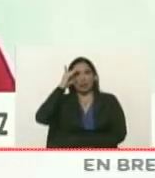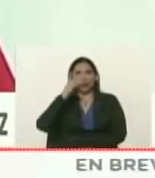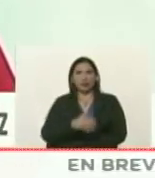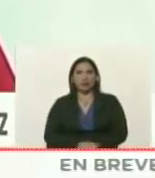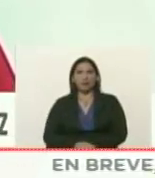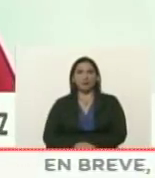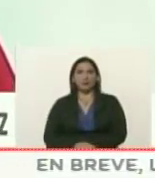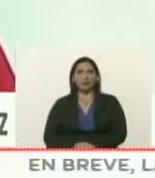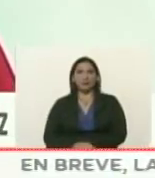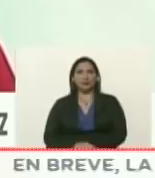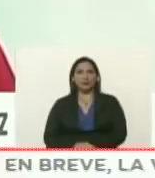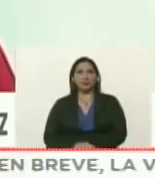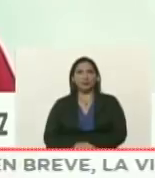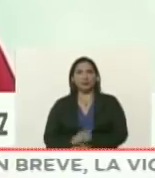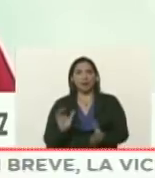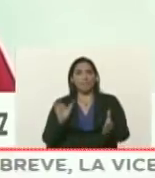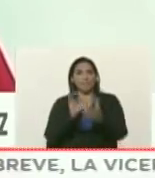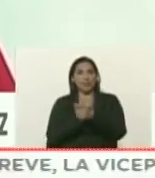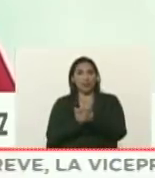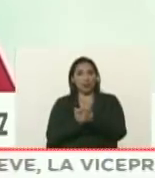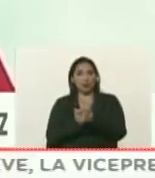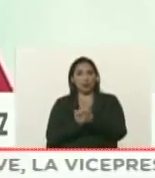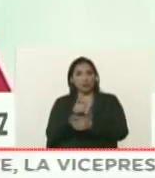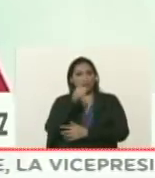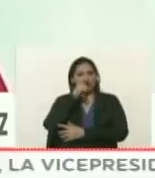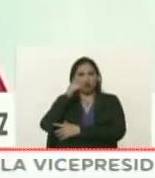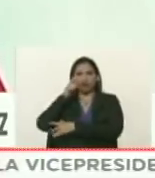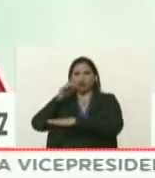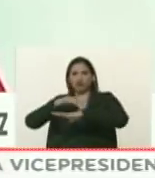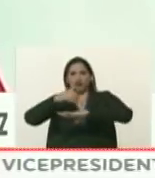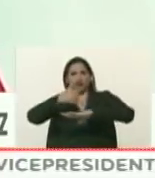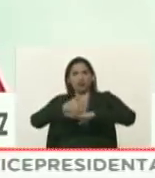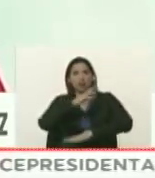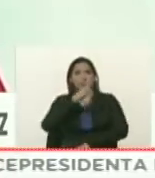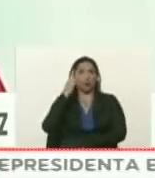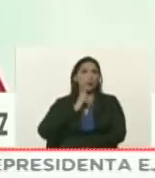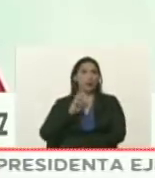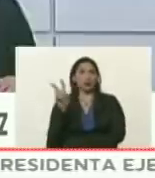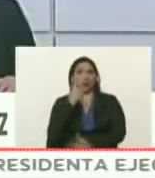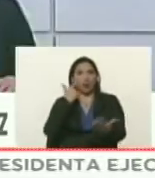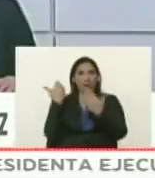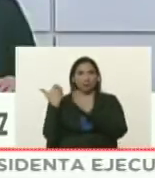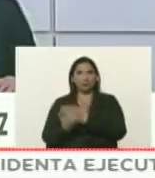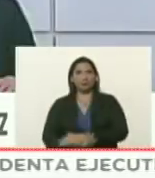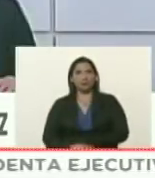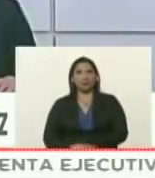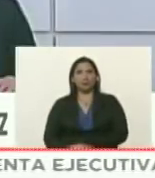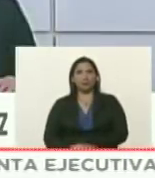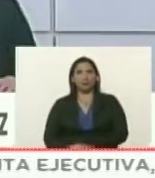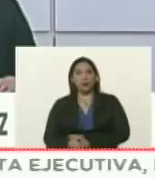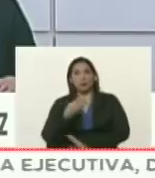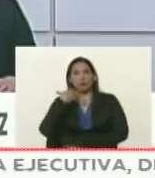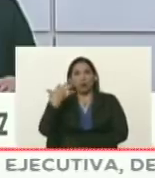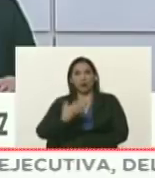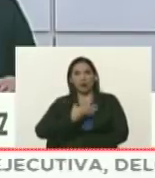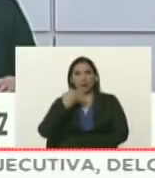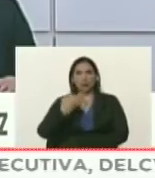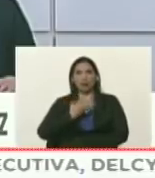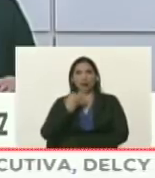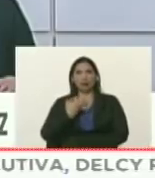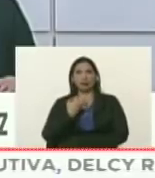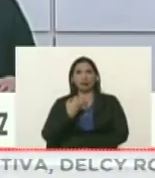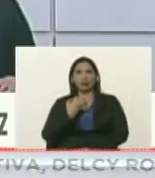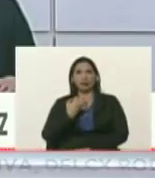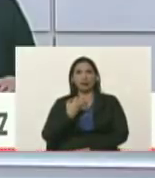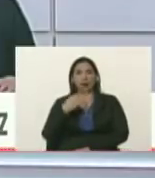Delcy Rodríguez, en compañía del procurador general de la República Bolivariana de Venezuela. Muy buenas tardes. Nos